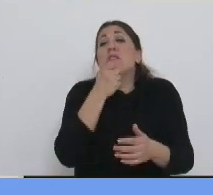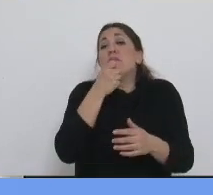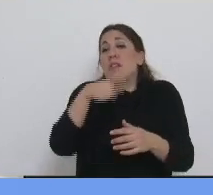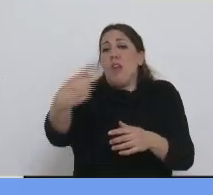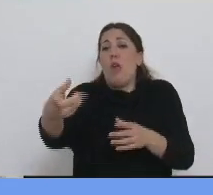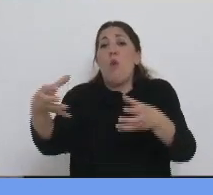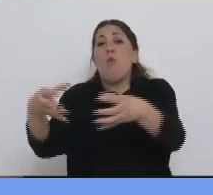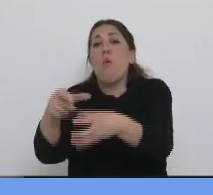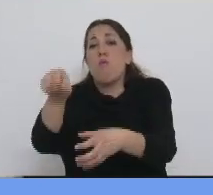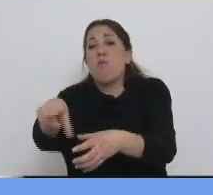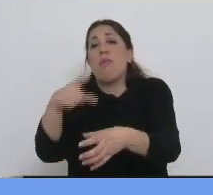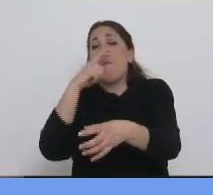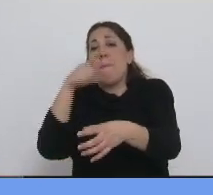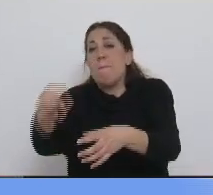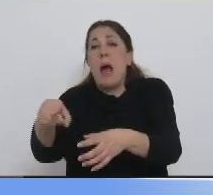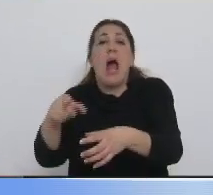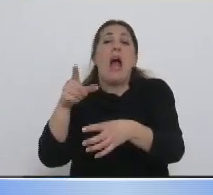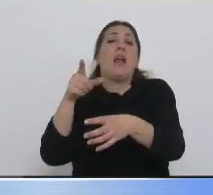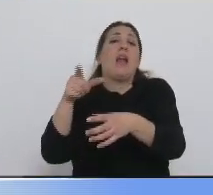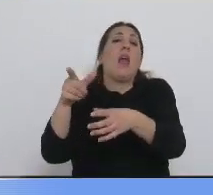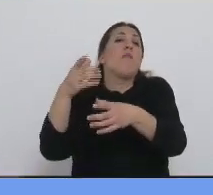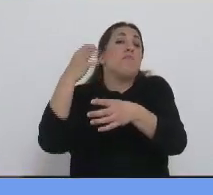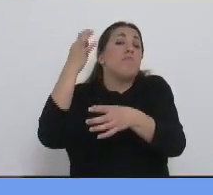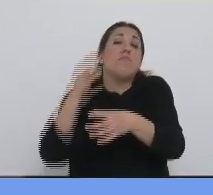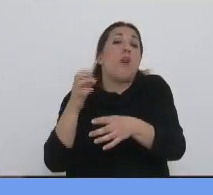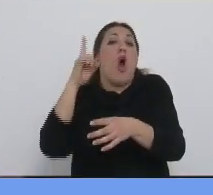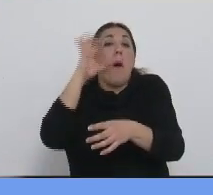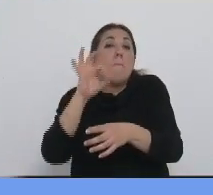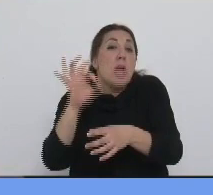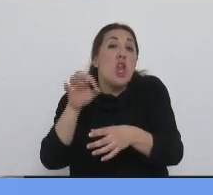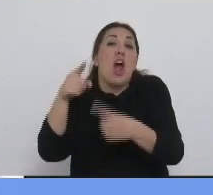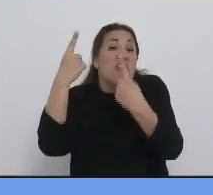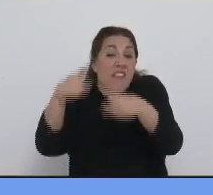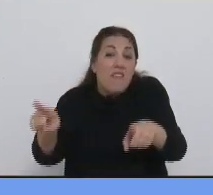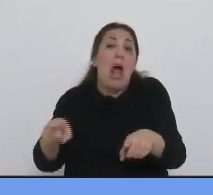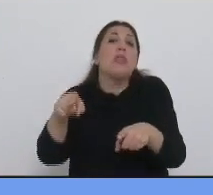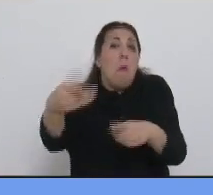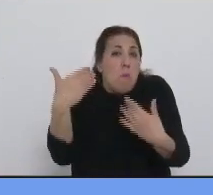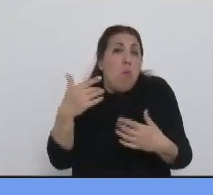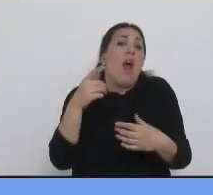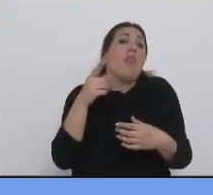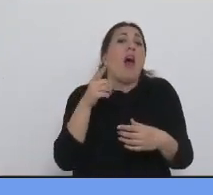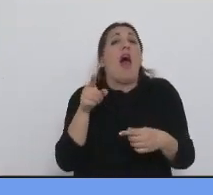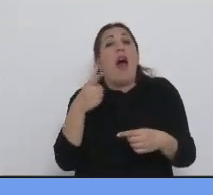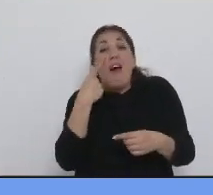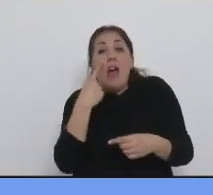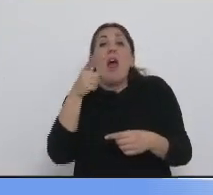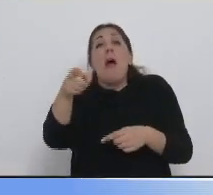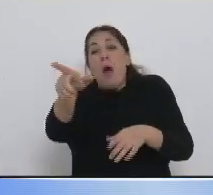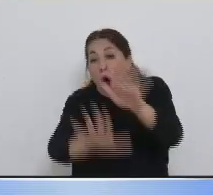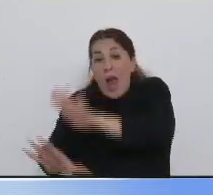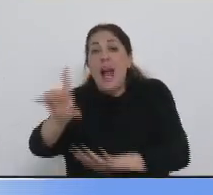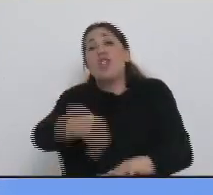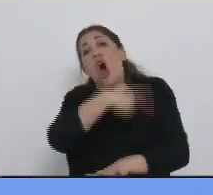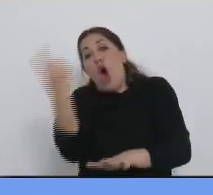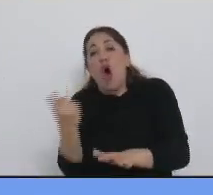juntos por el cambio tiene una otra visión tranquilamente podrían haber optado por hacer otro dictamen firmarlo hacerlo de